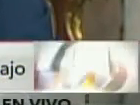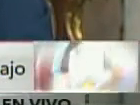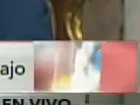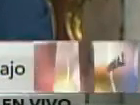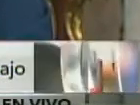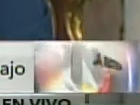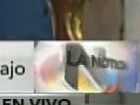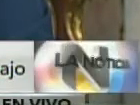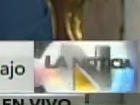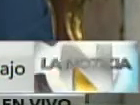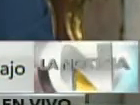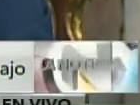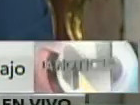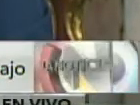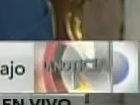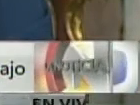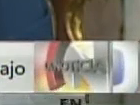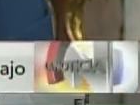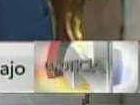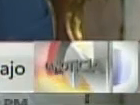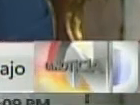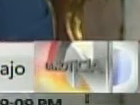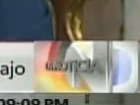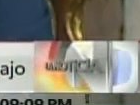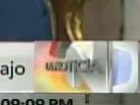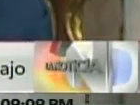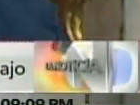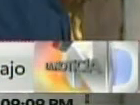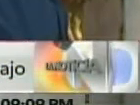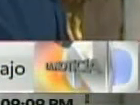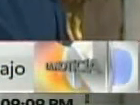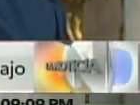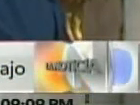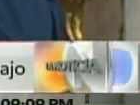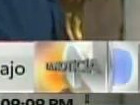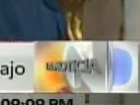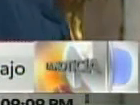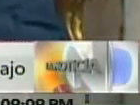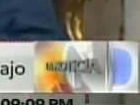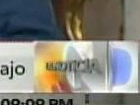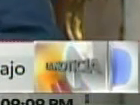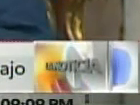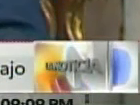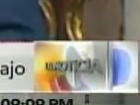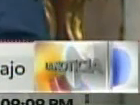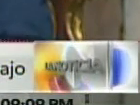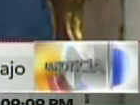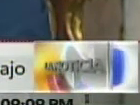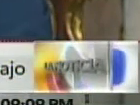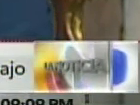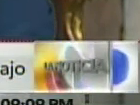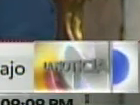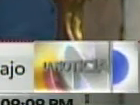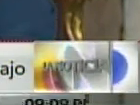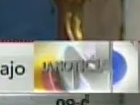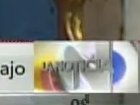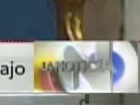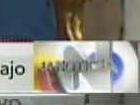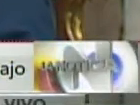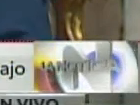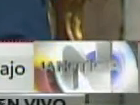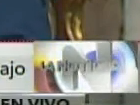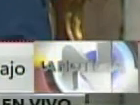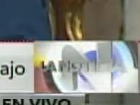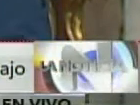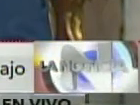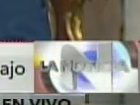Isis Ochoa, en las comunas, en los consejos comunales, en las VCH, en los CLP, en